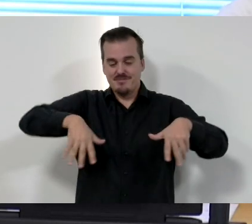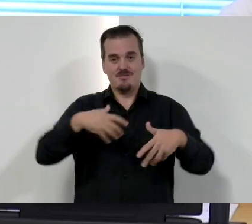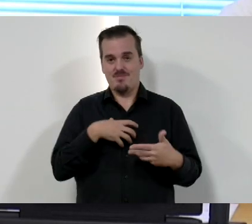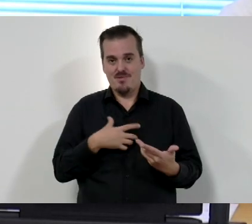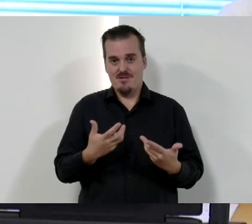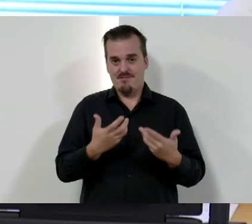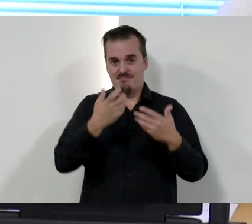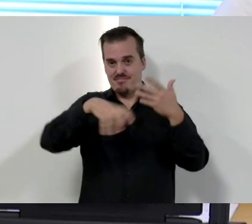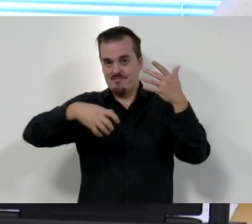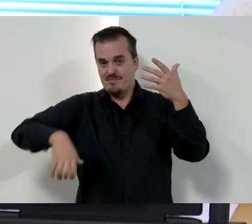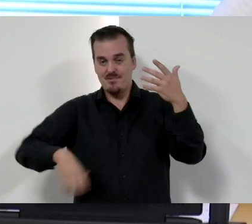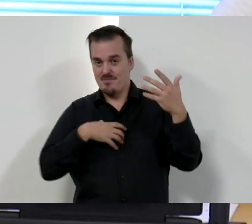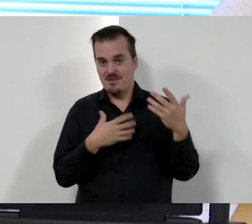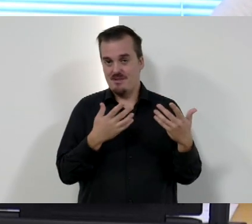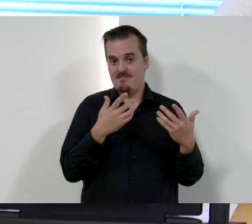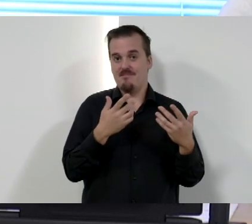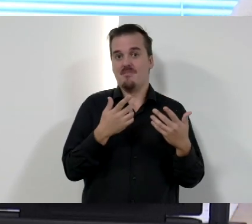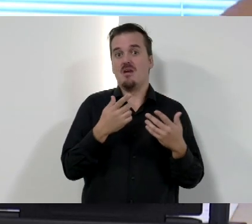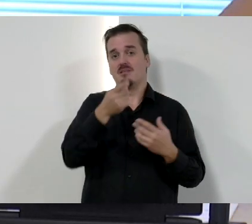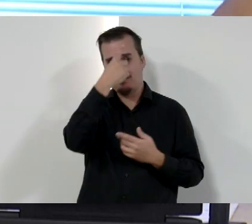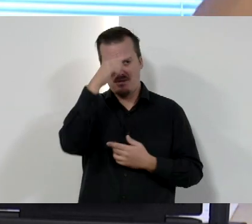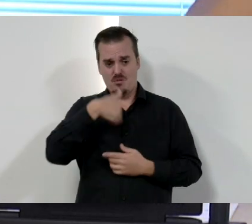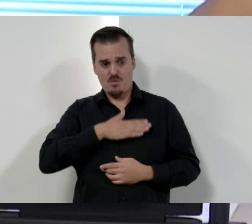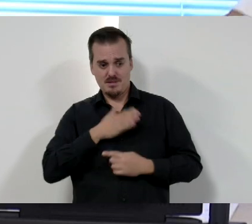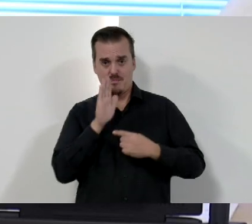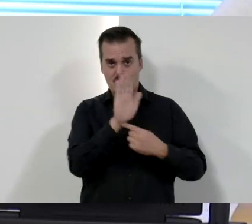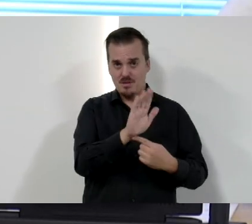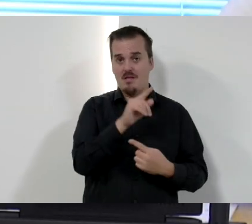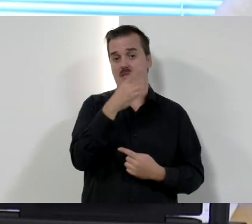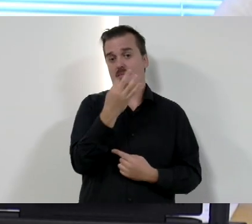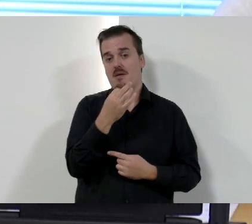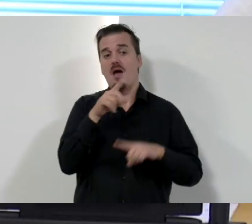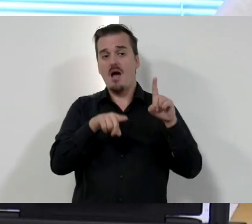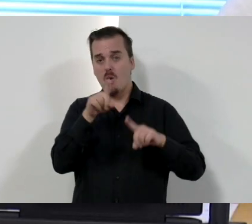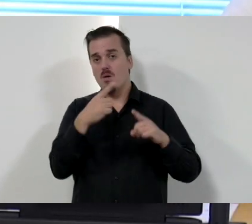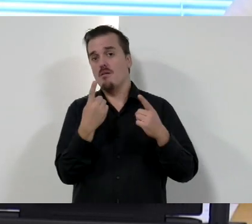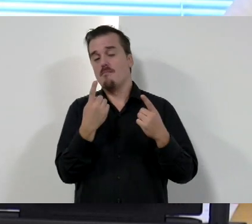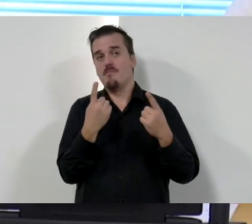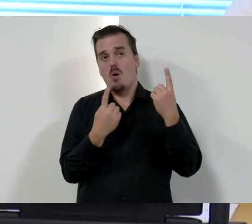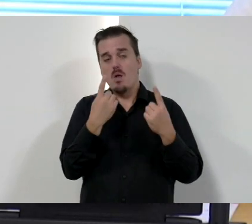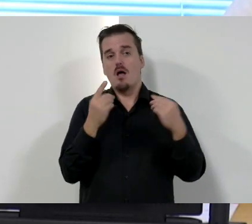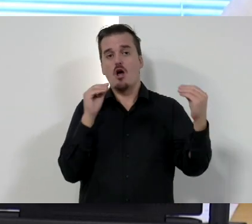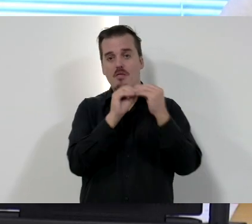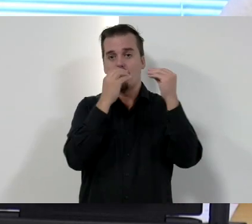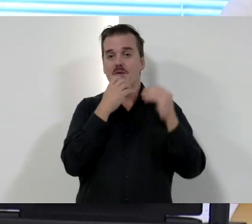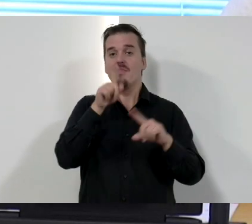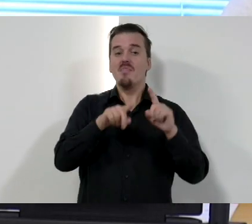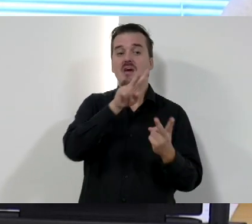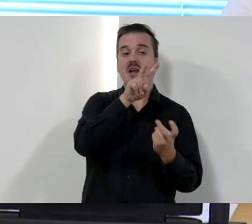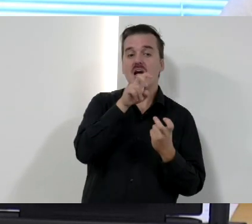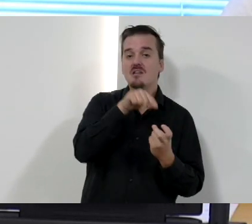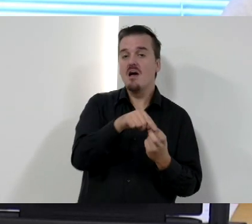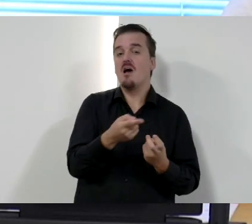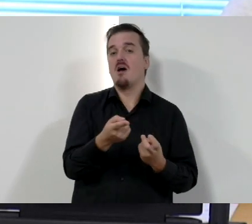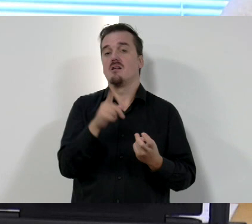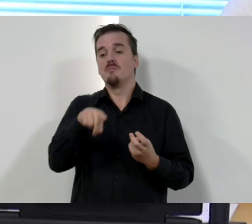Ustedes ya conocen además nuestra propuesta, que algunas coinciden de hacerlo en función de las rentas para asegurarnos de que ayudamos a las familias que más lo necesitan. En